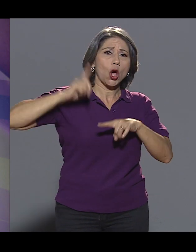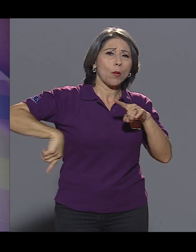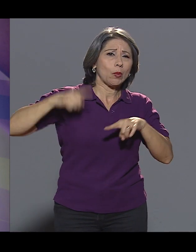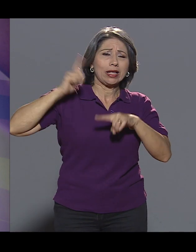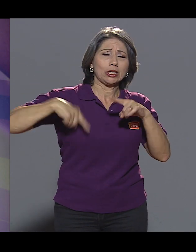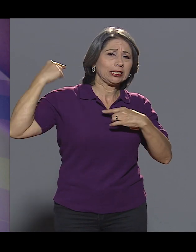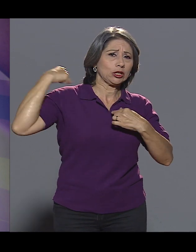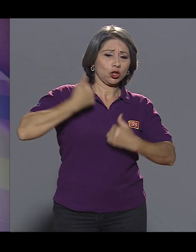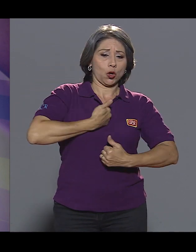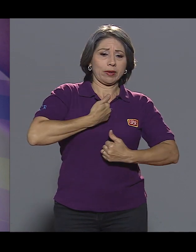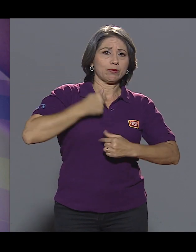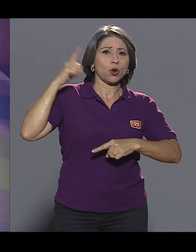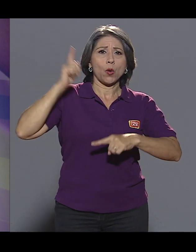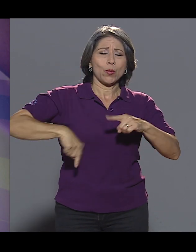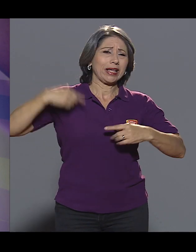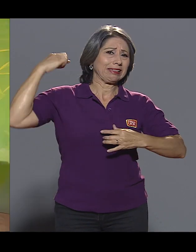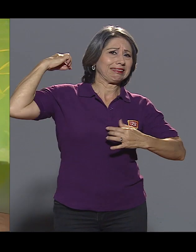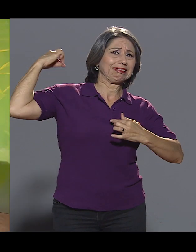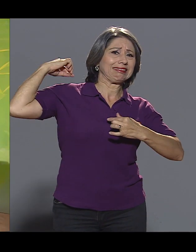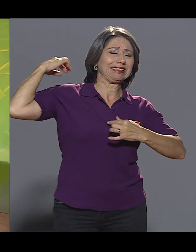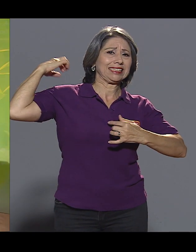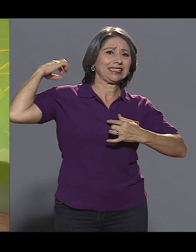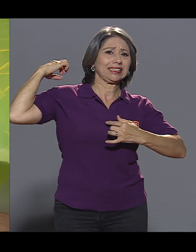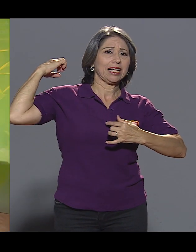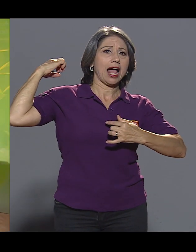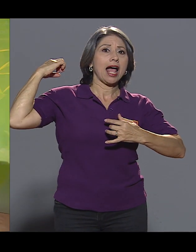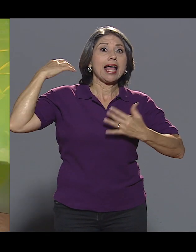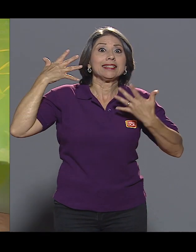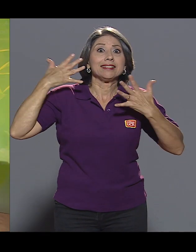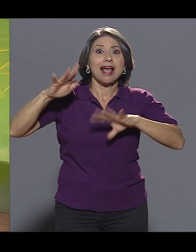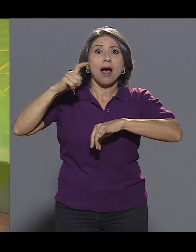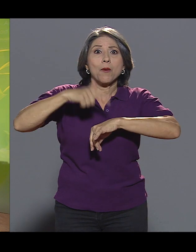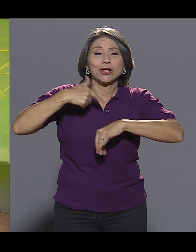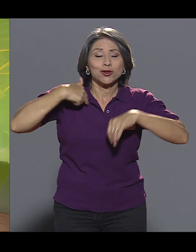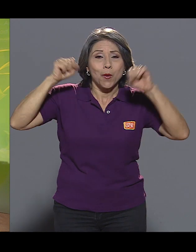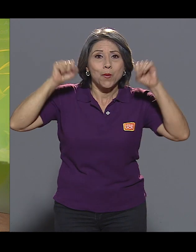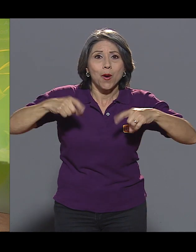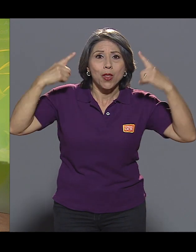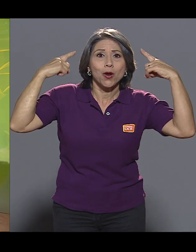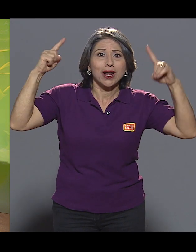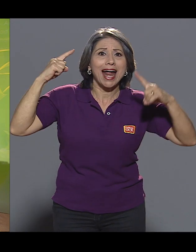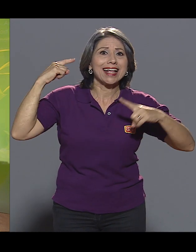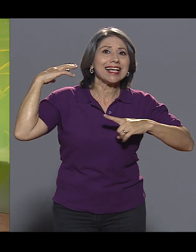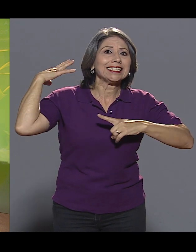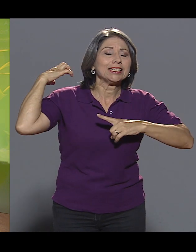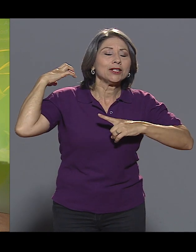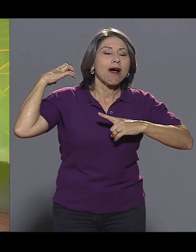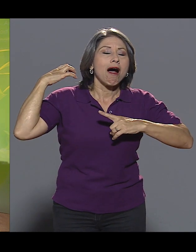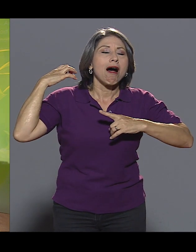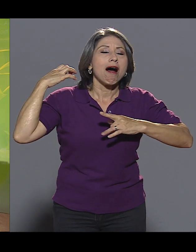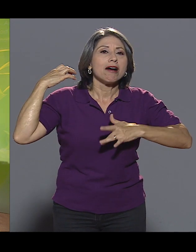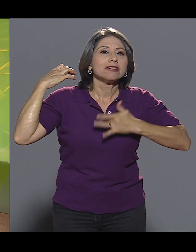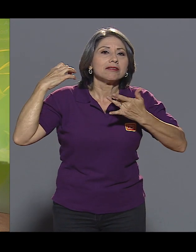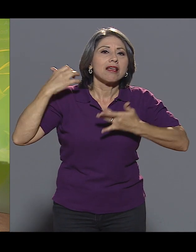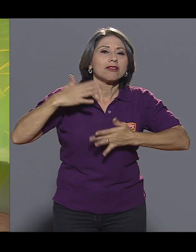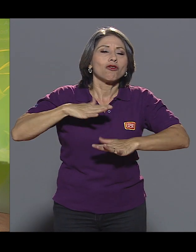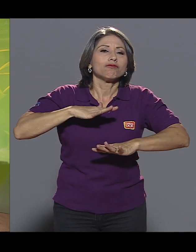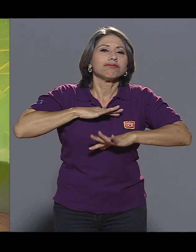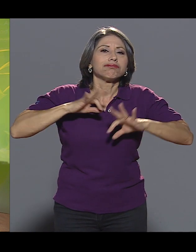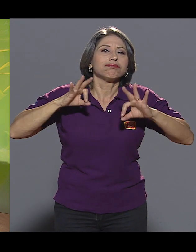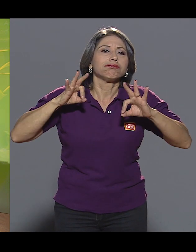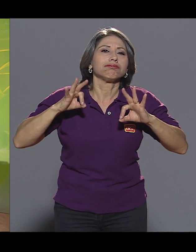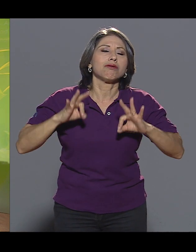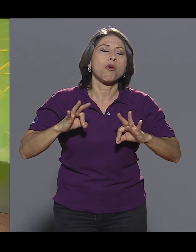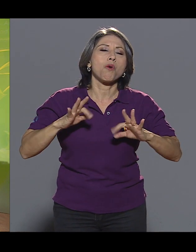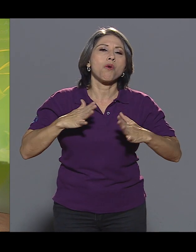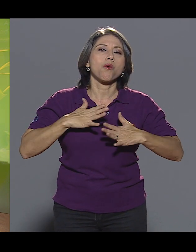el momento cuando tenemos el chance de podernos rascar, es esa sensación, ¿verdad?, que es una sensación placentera.